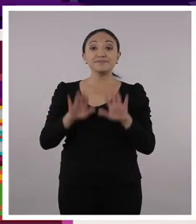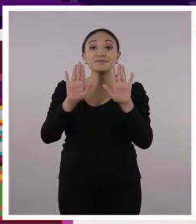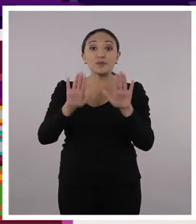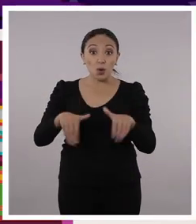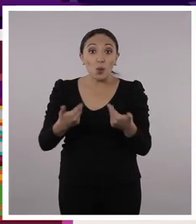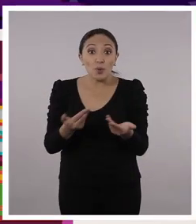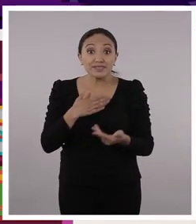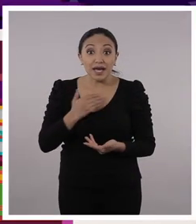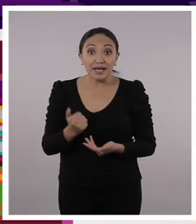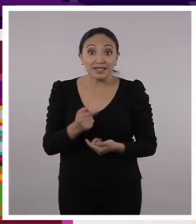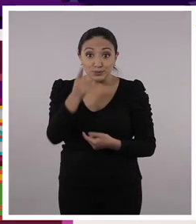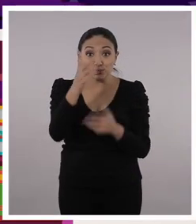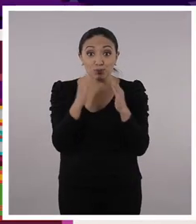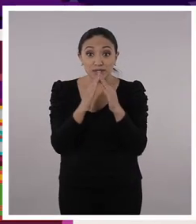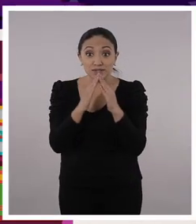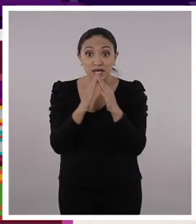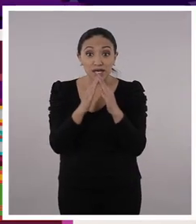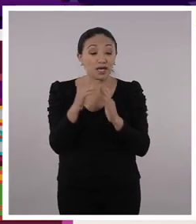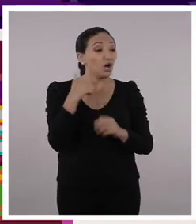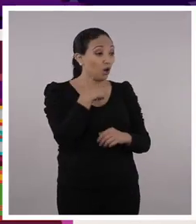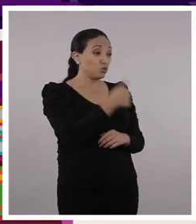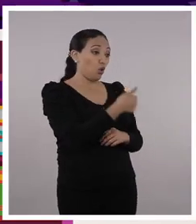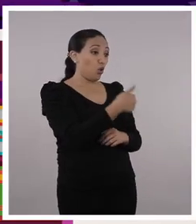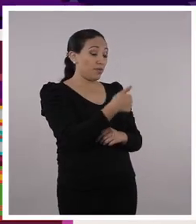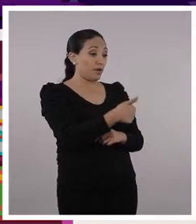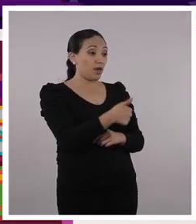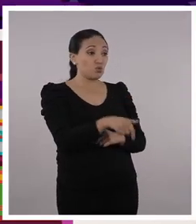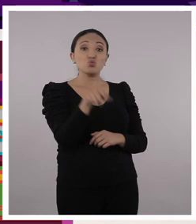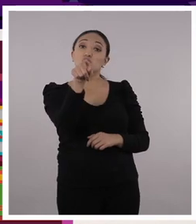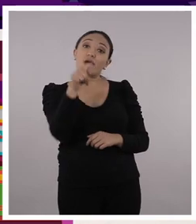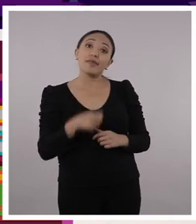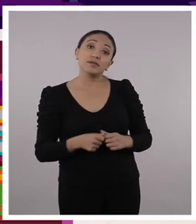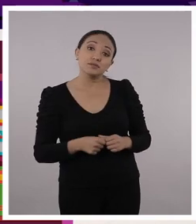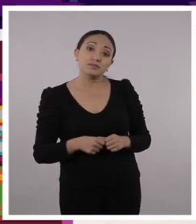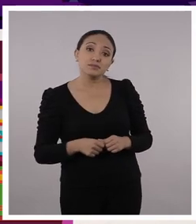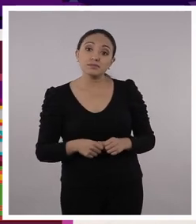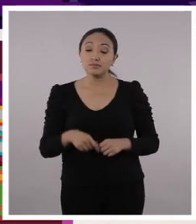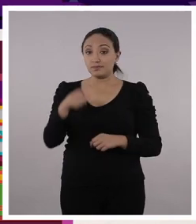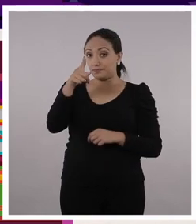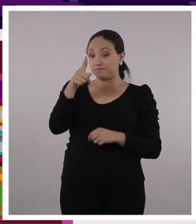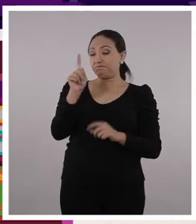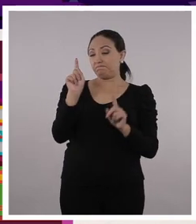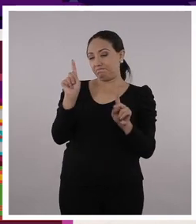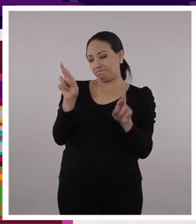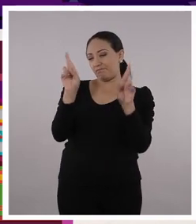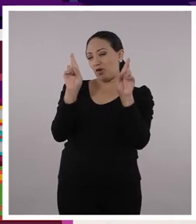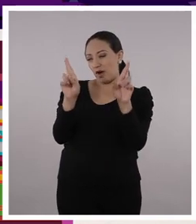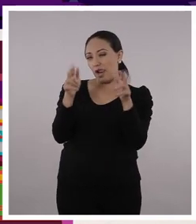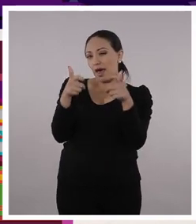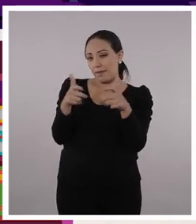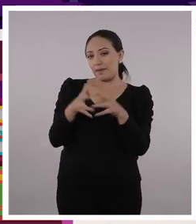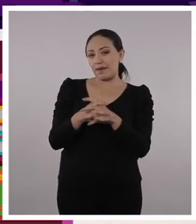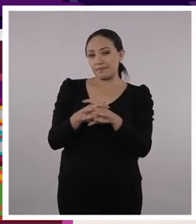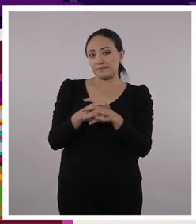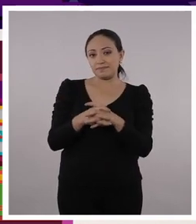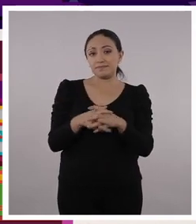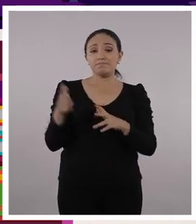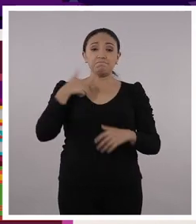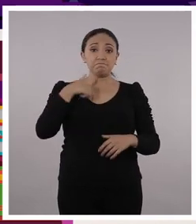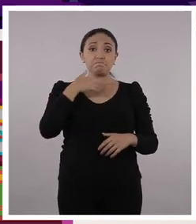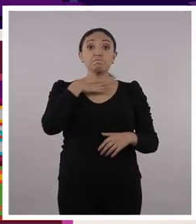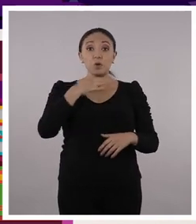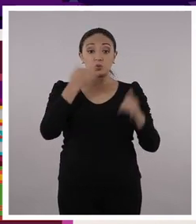¿Cómo están pasando en casa? ¡Yo muy bien, Jessy! ¿Y ustedes? Esperamos que bien. Ya sé que bien. Me encanta